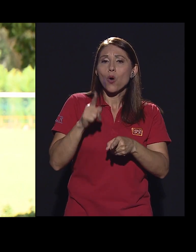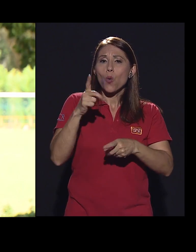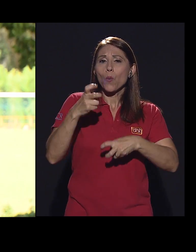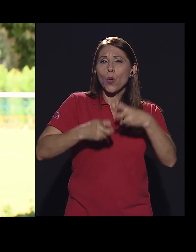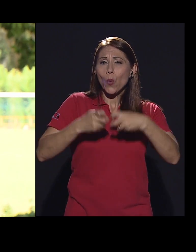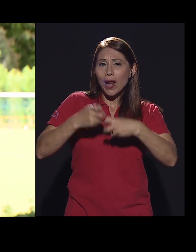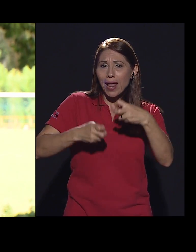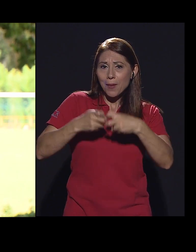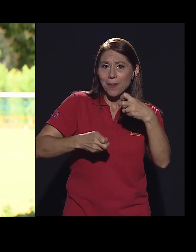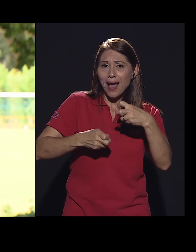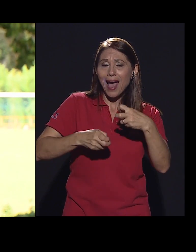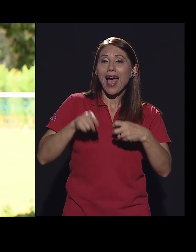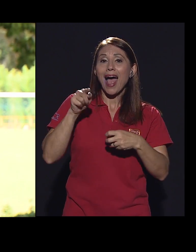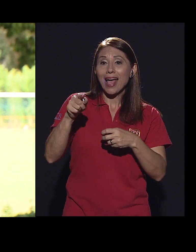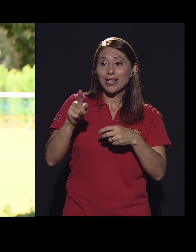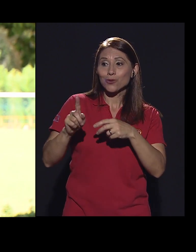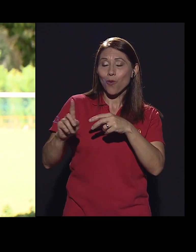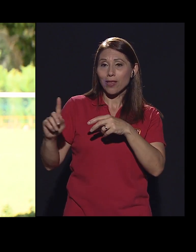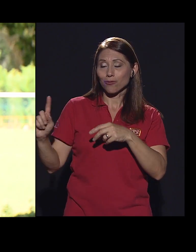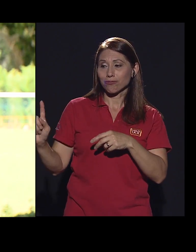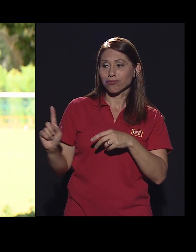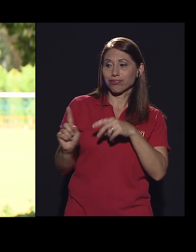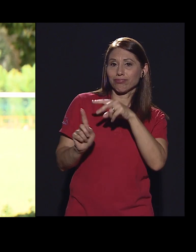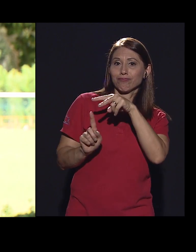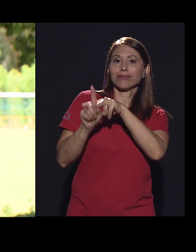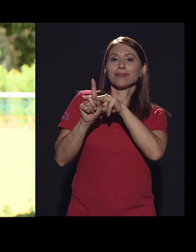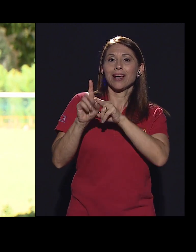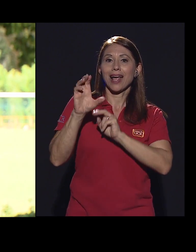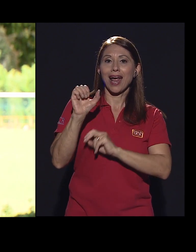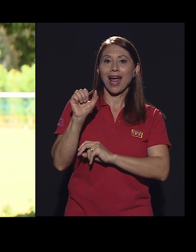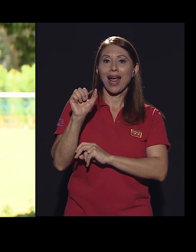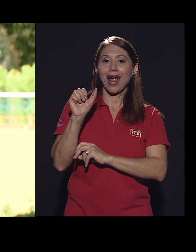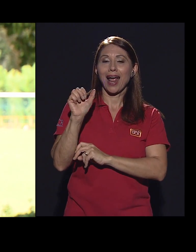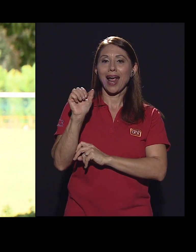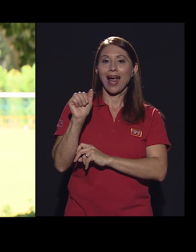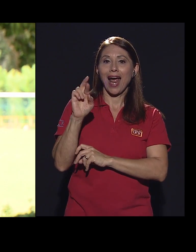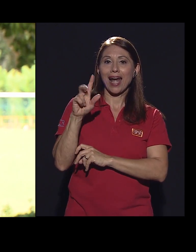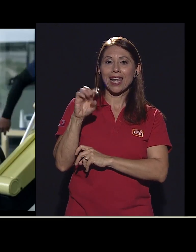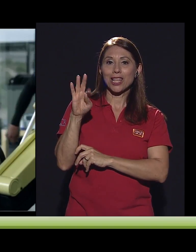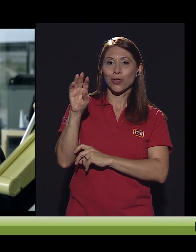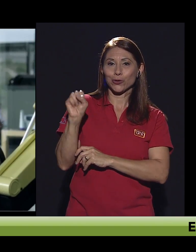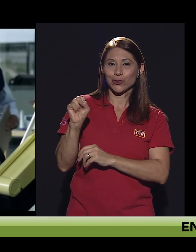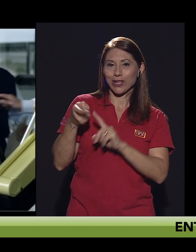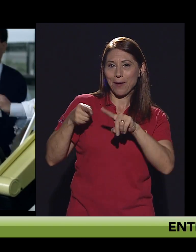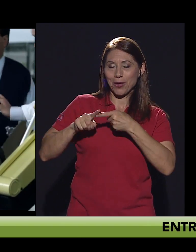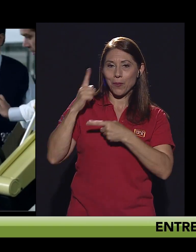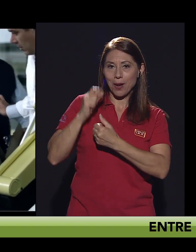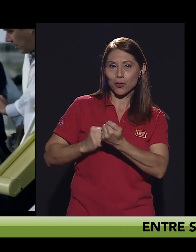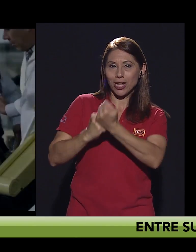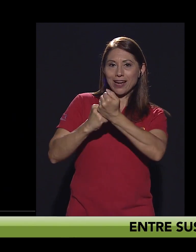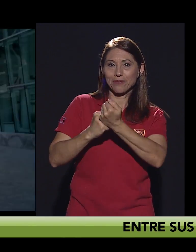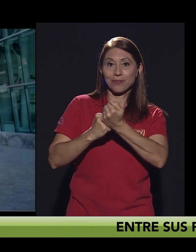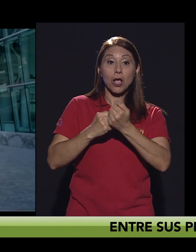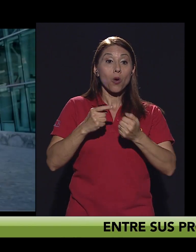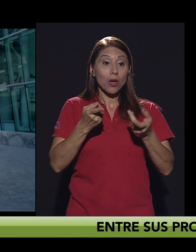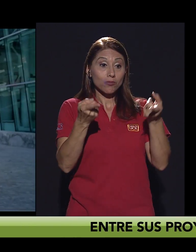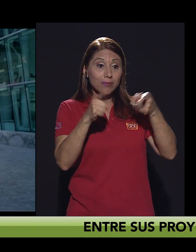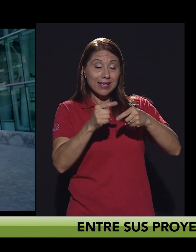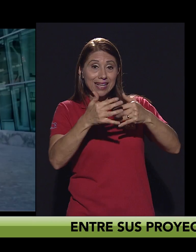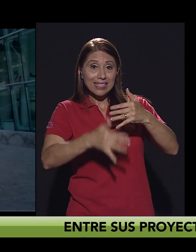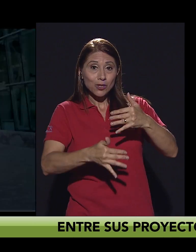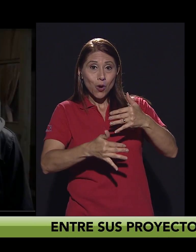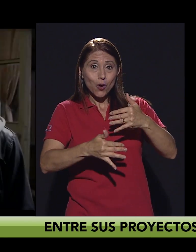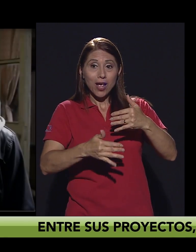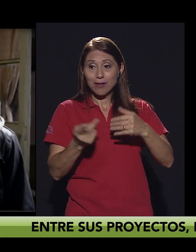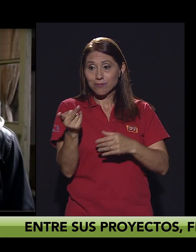problema y ahí es cuando aparece Carlitos para apoyarlo. Es después de sufrir esta lesión que Luis se encuentra